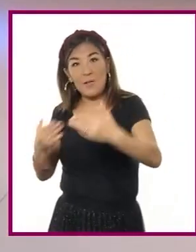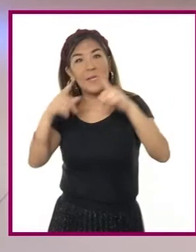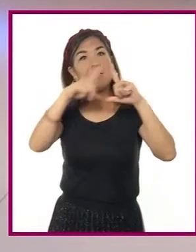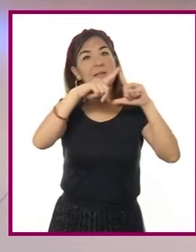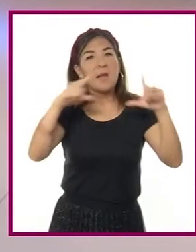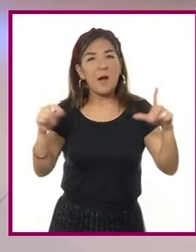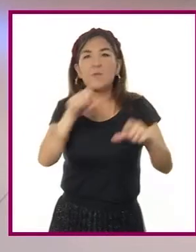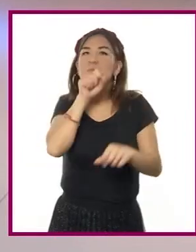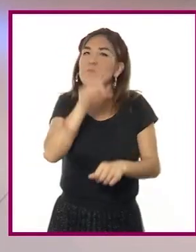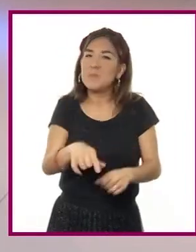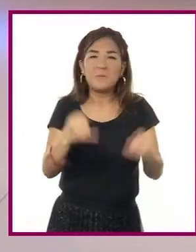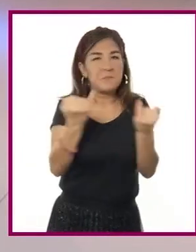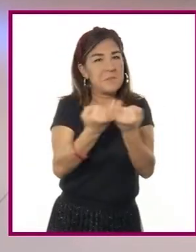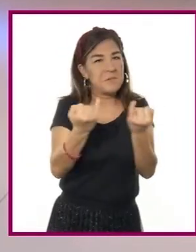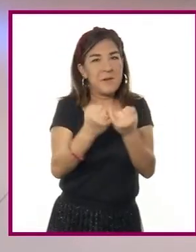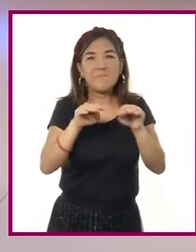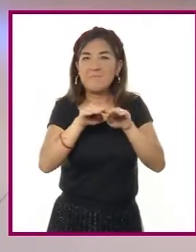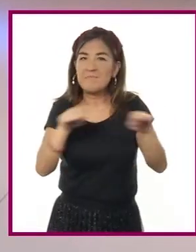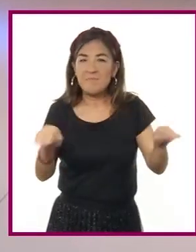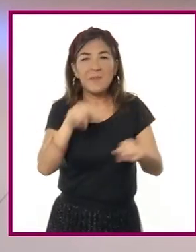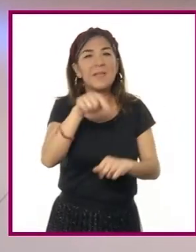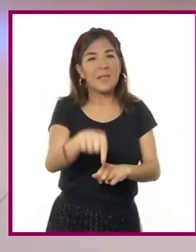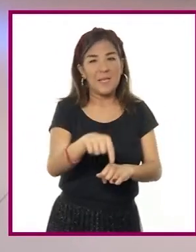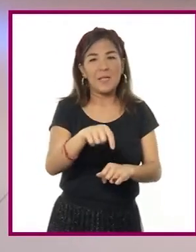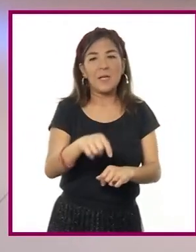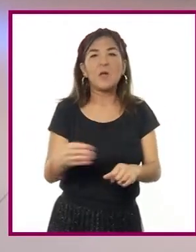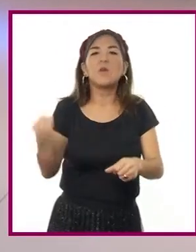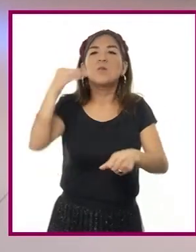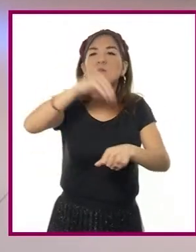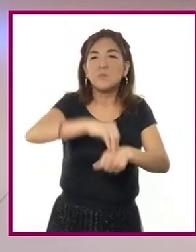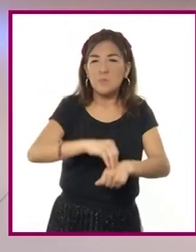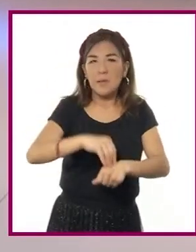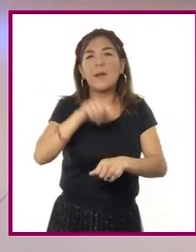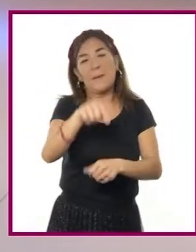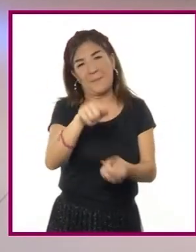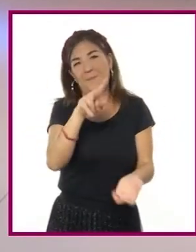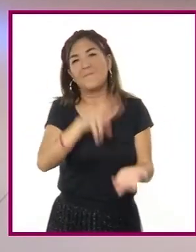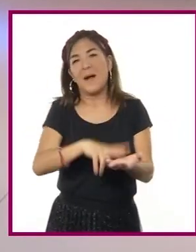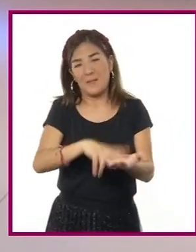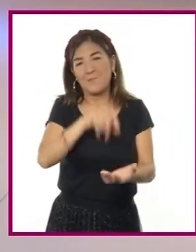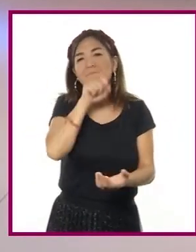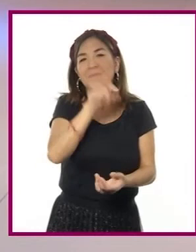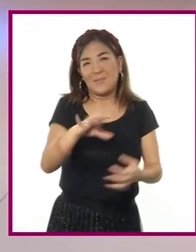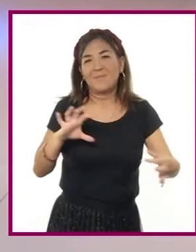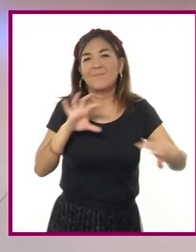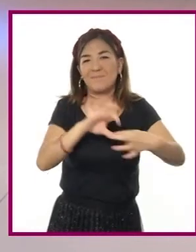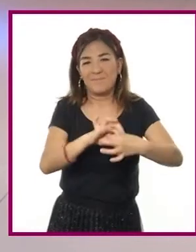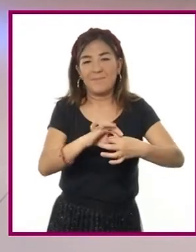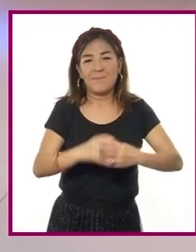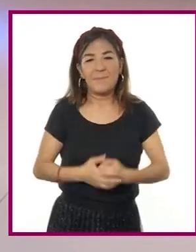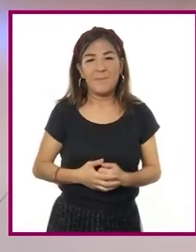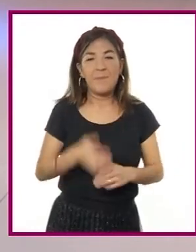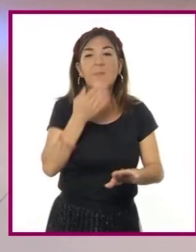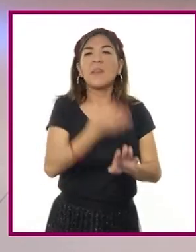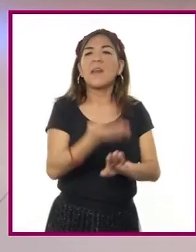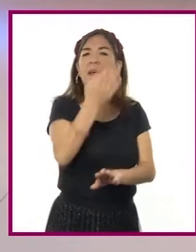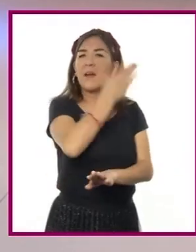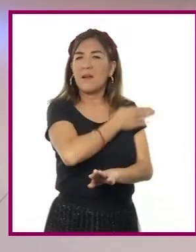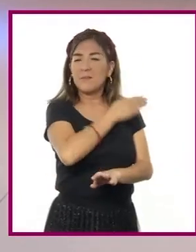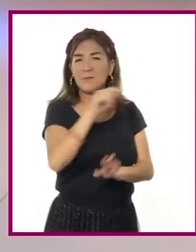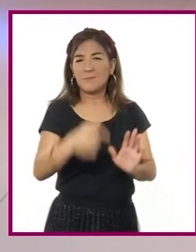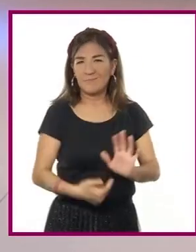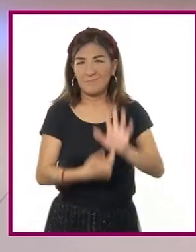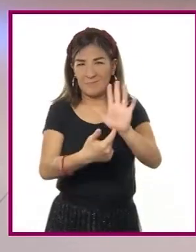mismo vértice. Son también suplementarios, de ahí su equivalencia. La anterior, como se